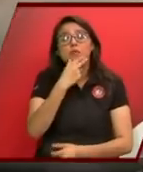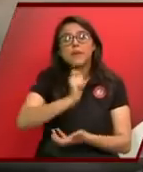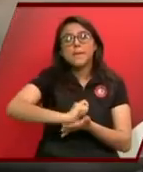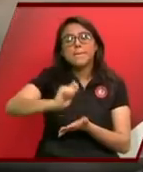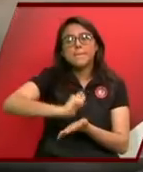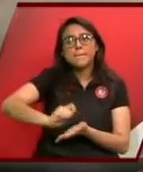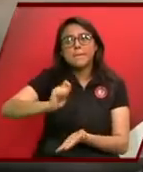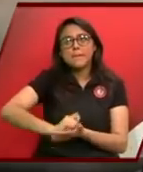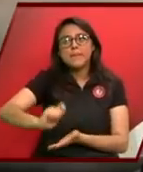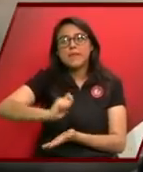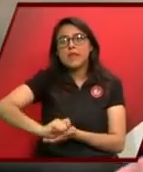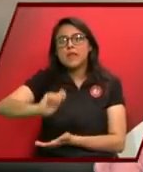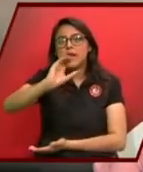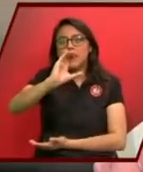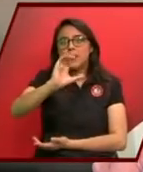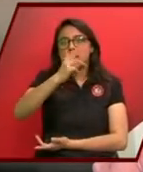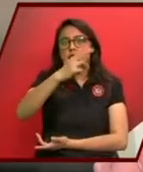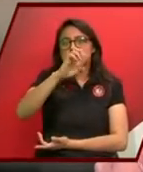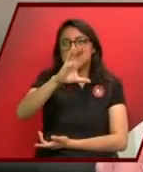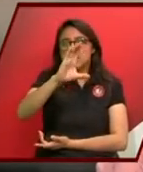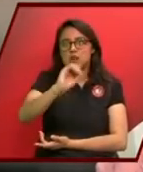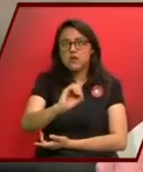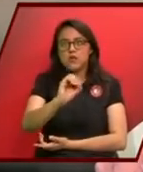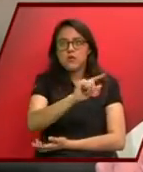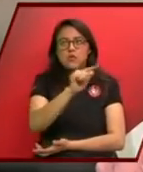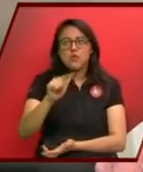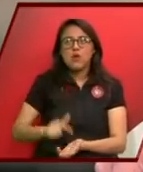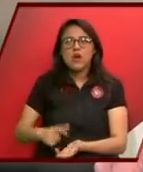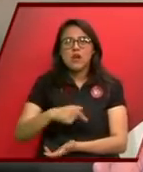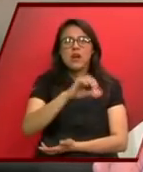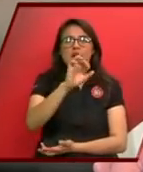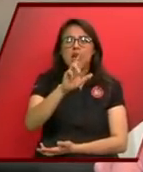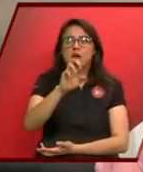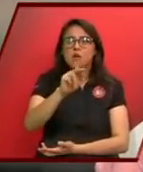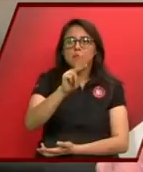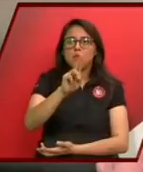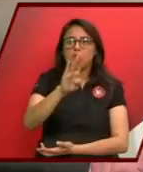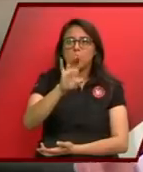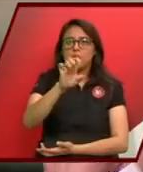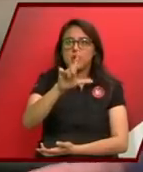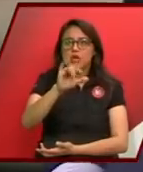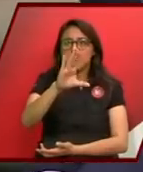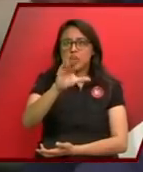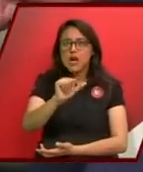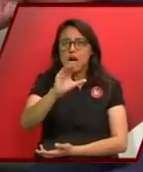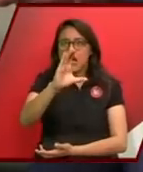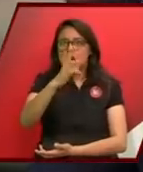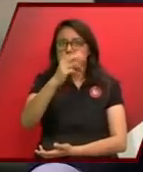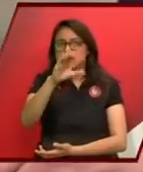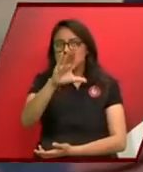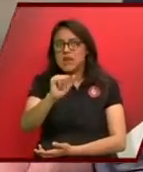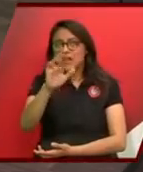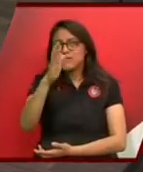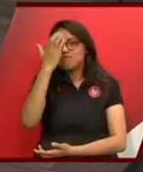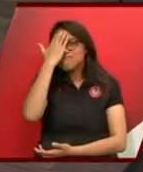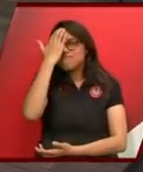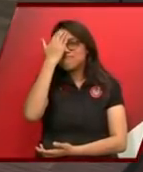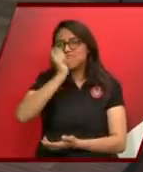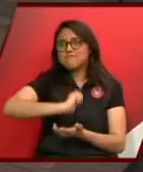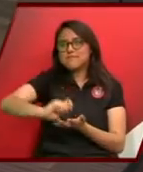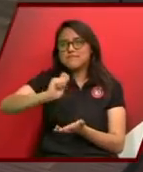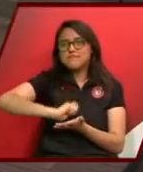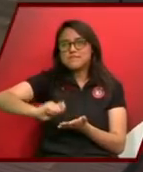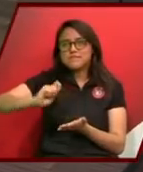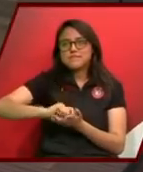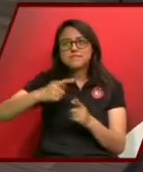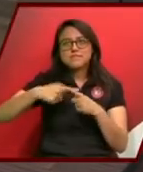checo, él nace en lo que es la República Checa. Fíjate que él, cuando ya es un gran escritor reconocido,